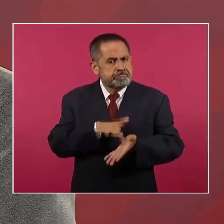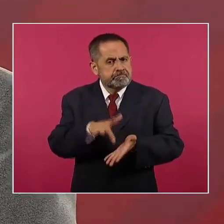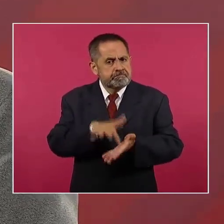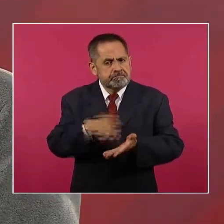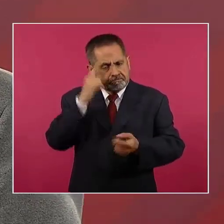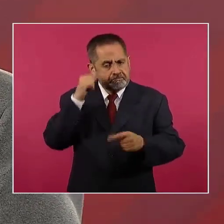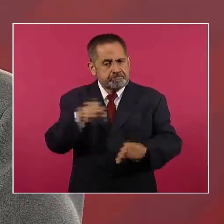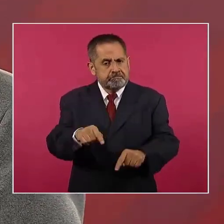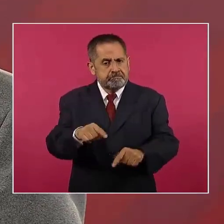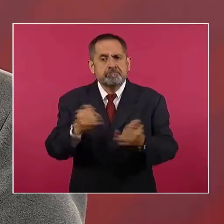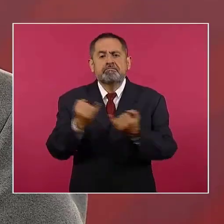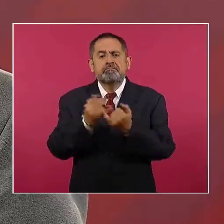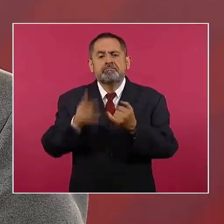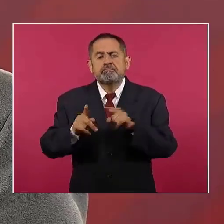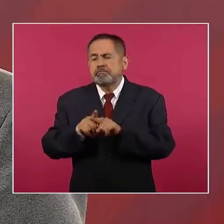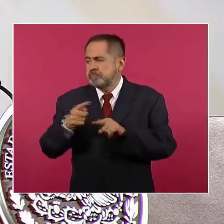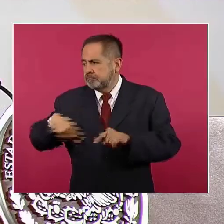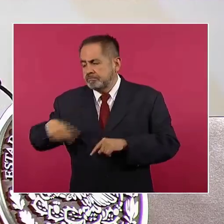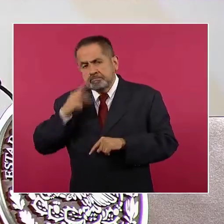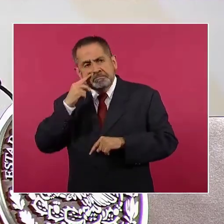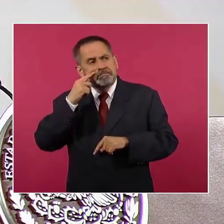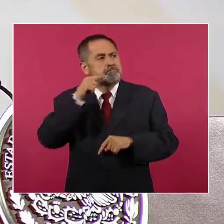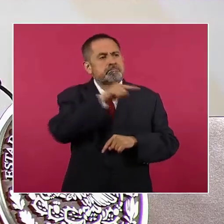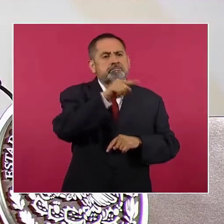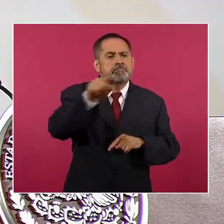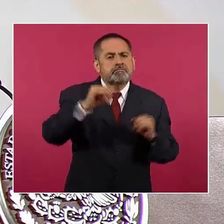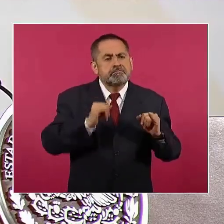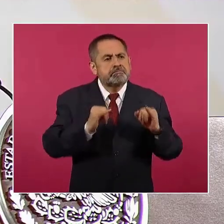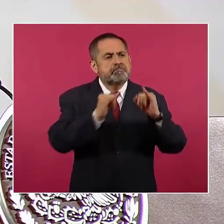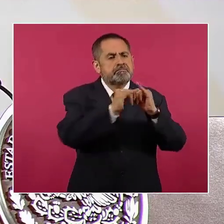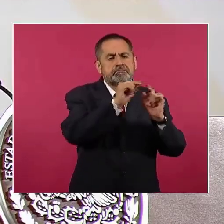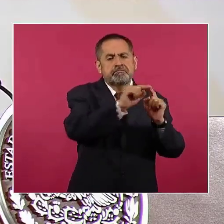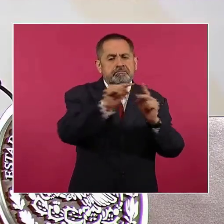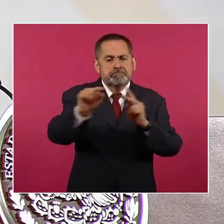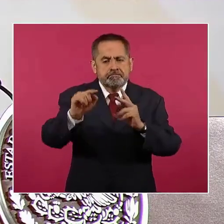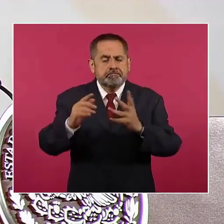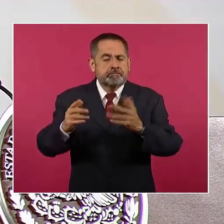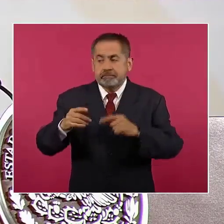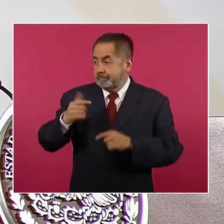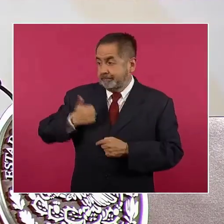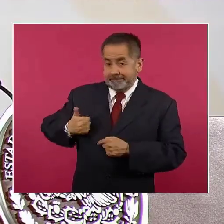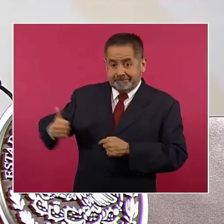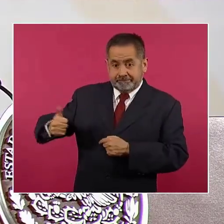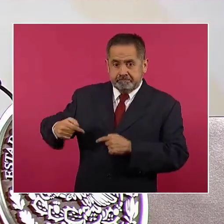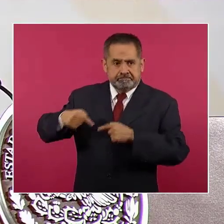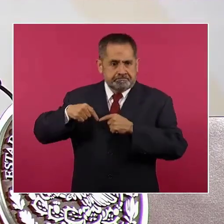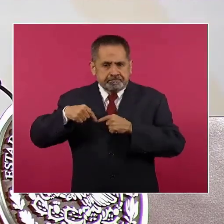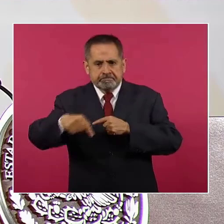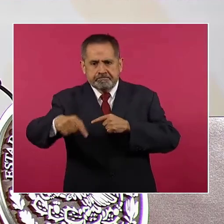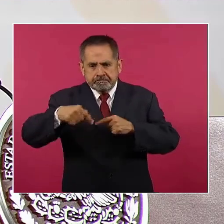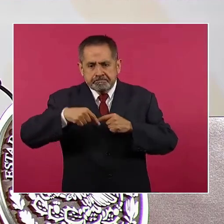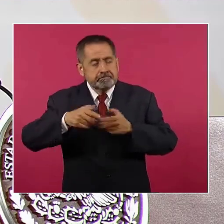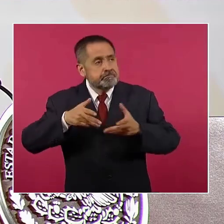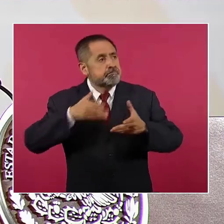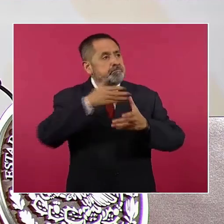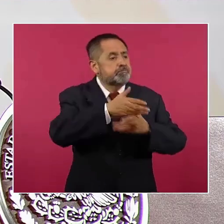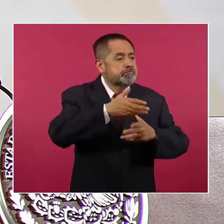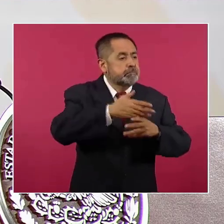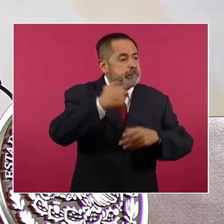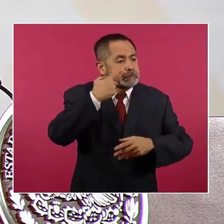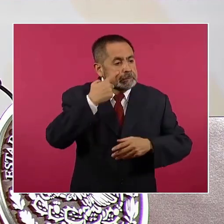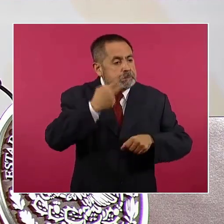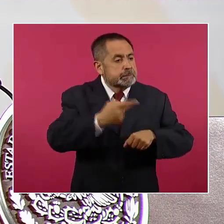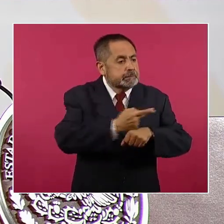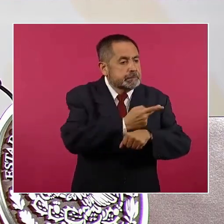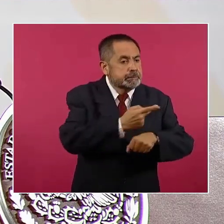proceso en las instituciones educativas Y cada uno se hará cargo a lo largo de un tiempo de estar monitoreando Cómo va el avance de